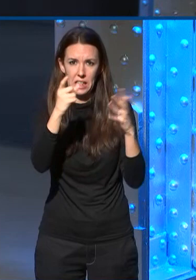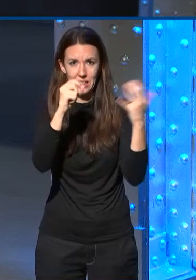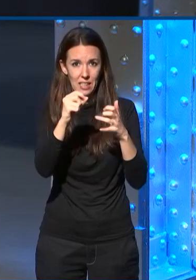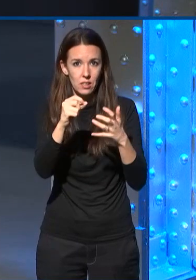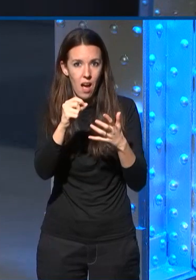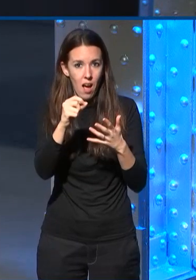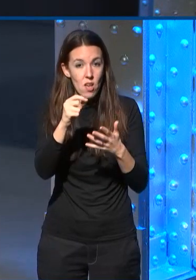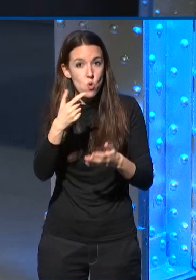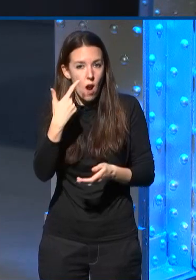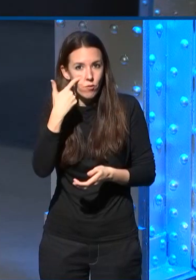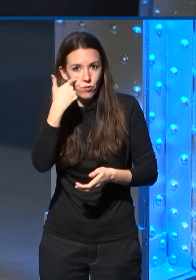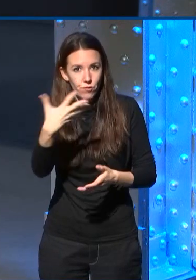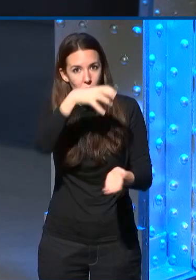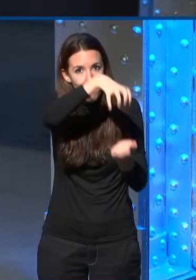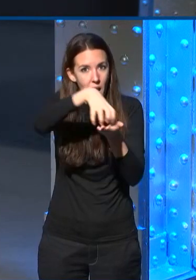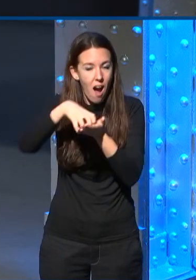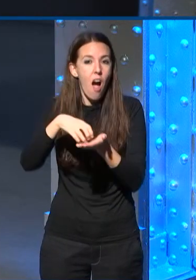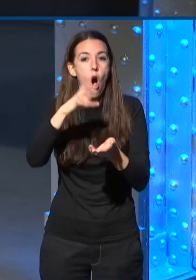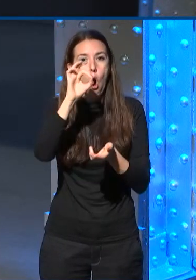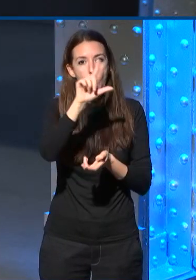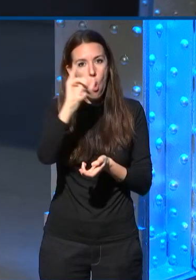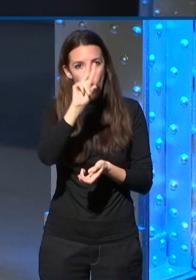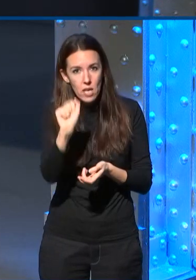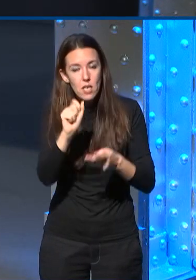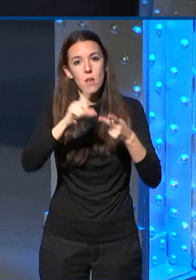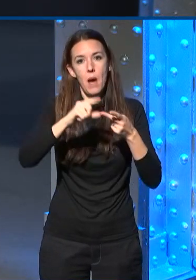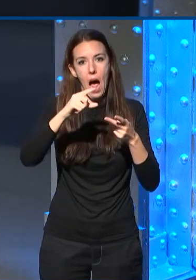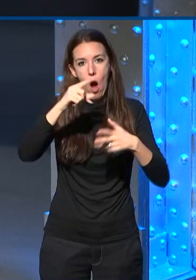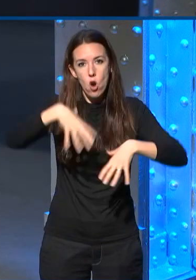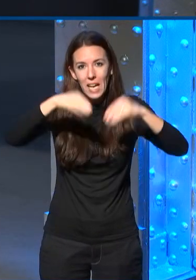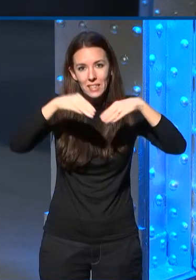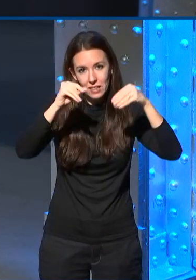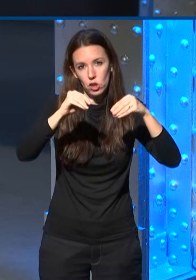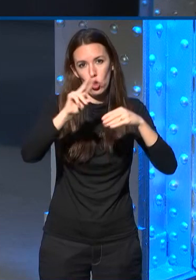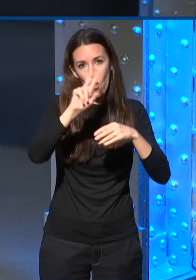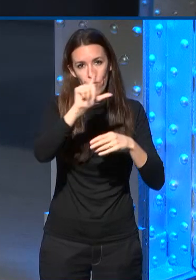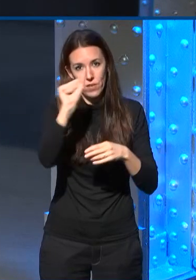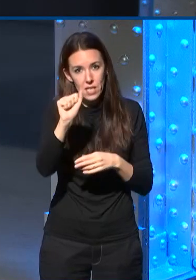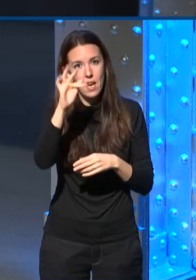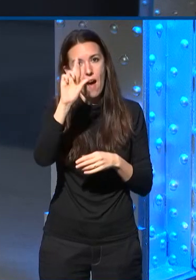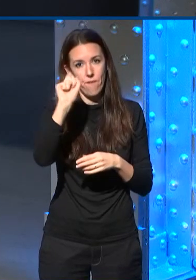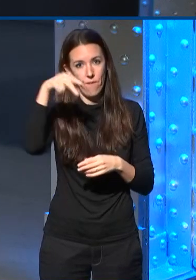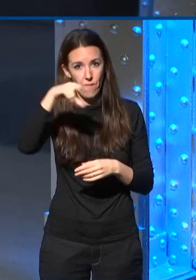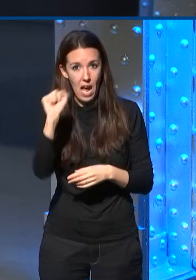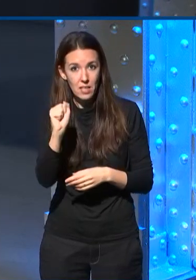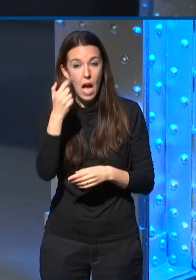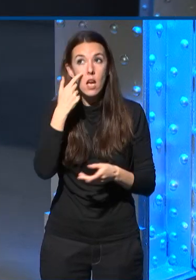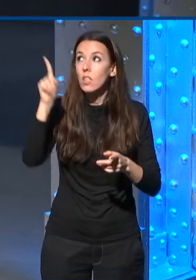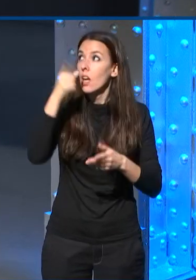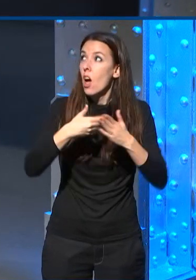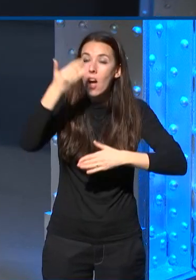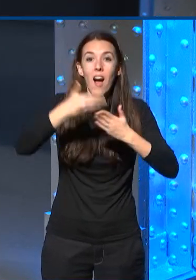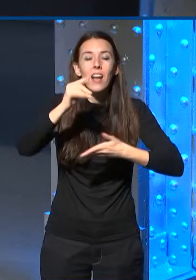míticas estaciones de Fresnedillas de Oliva, de Villafranca del Castillo. Vemos ahí dos tecnologías en esta portada del diario arriba.